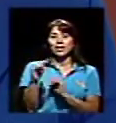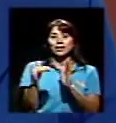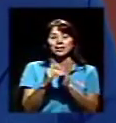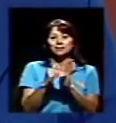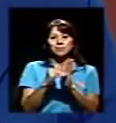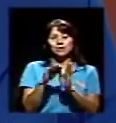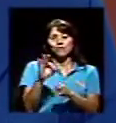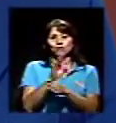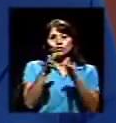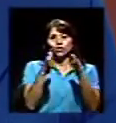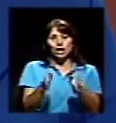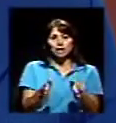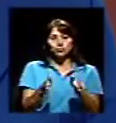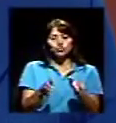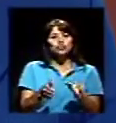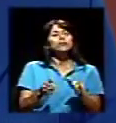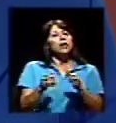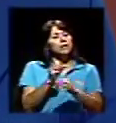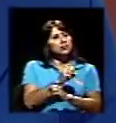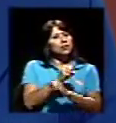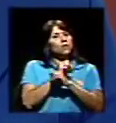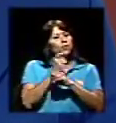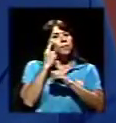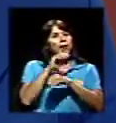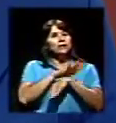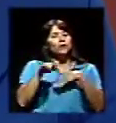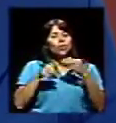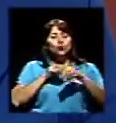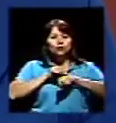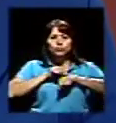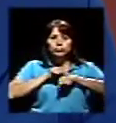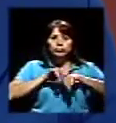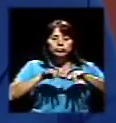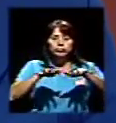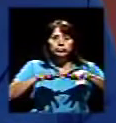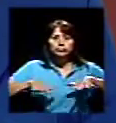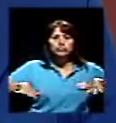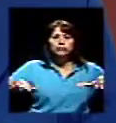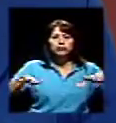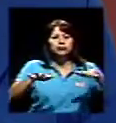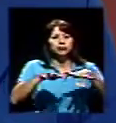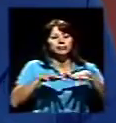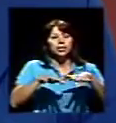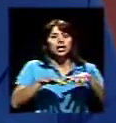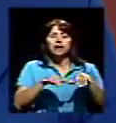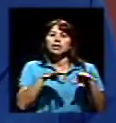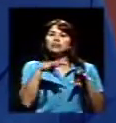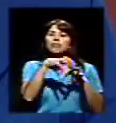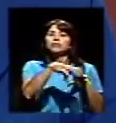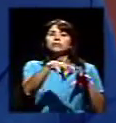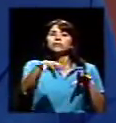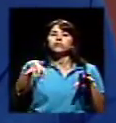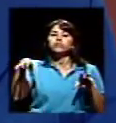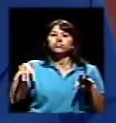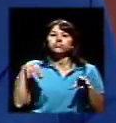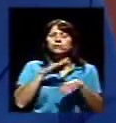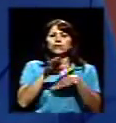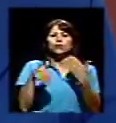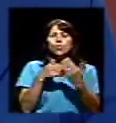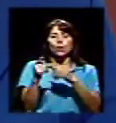cobertura universal y con presencia en todo el país.